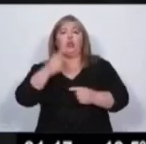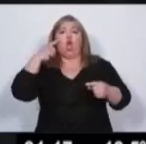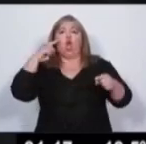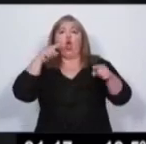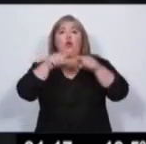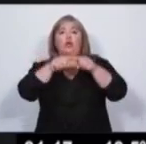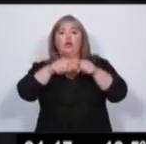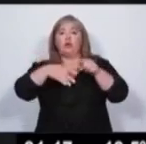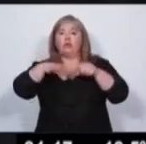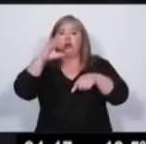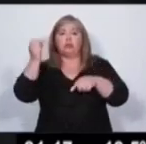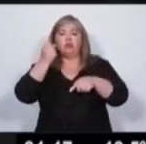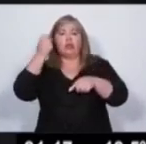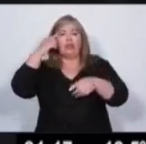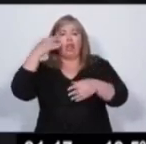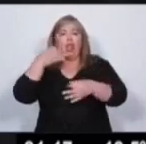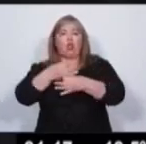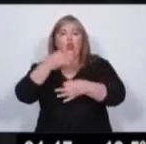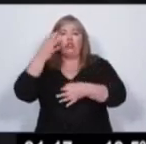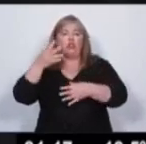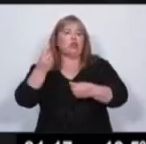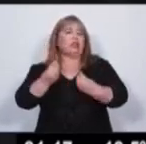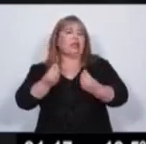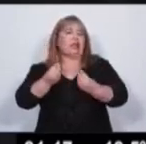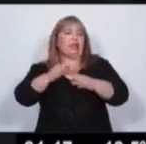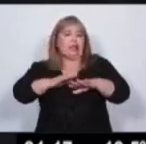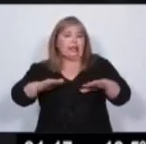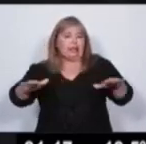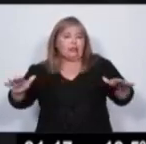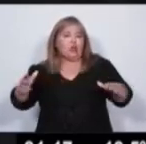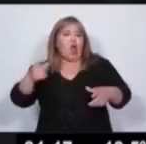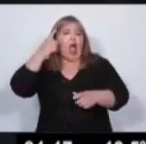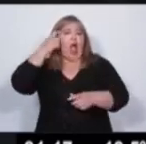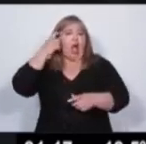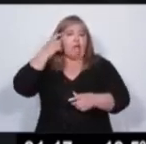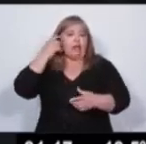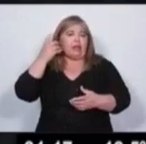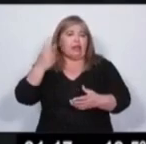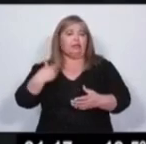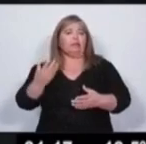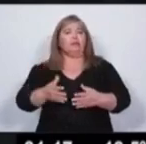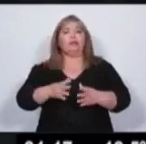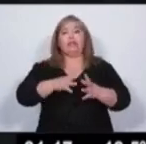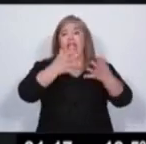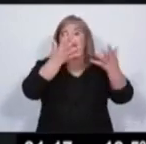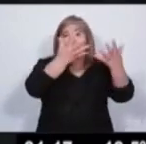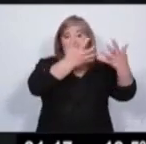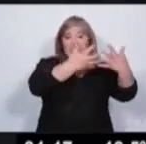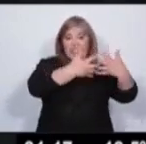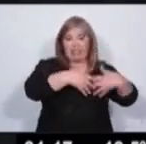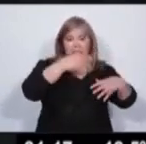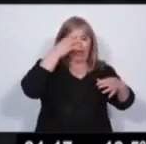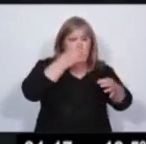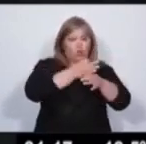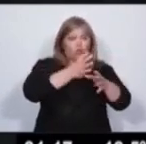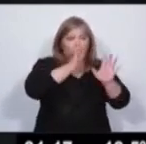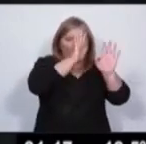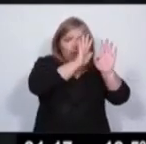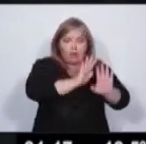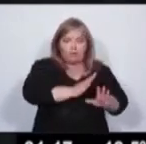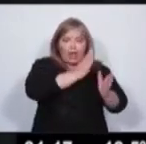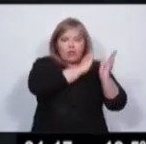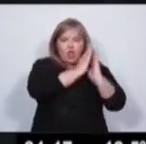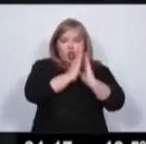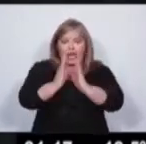de la educación es que los chicos aprendan y los chicos aprenden si se organizan mejor el sistema hemos dado pasos